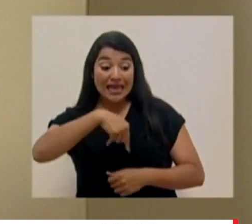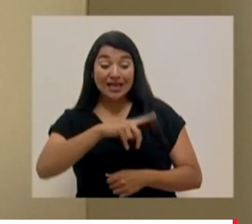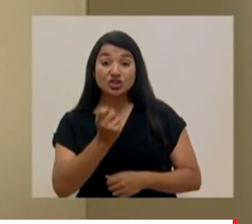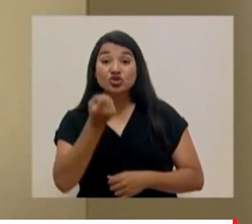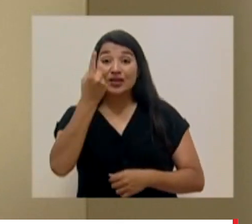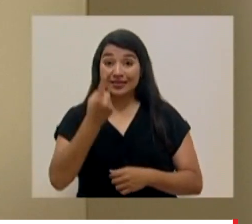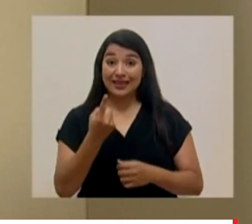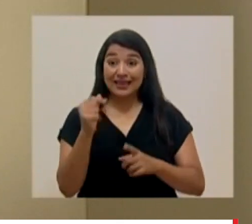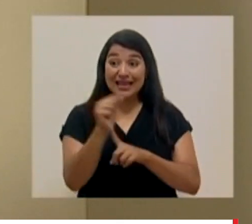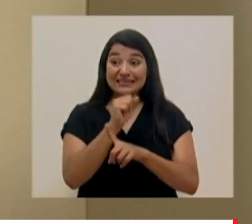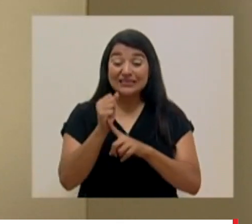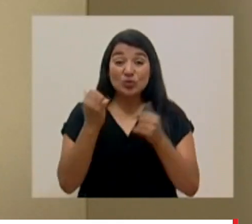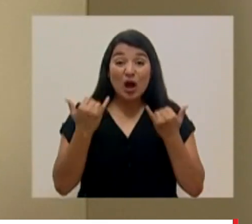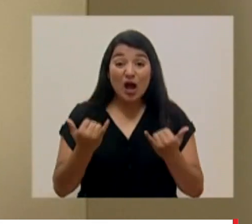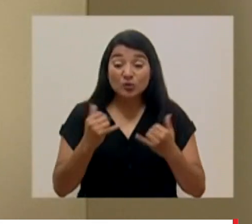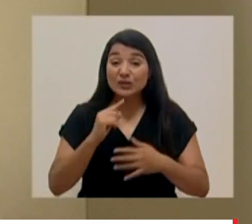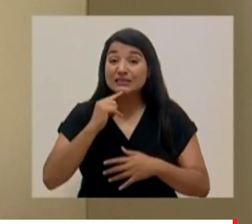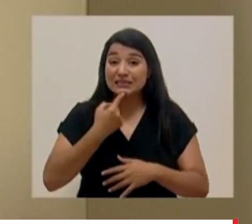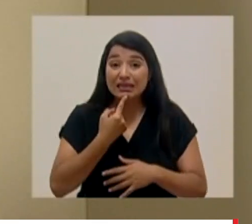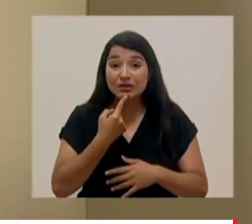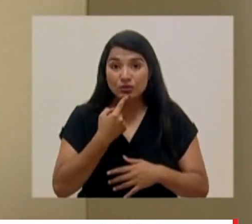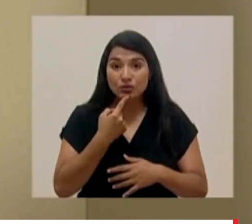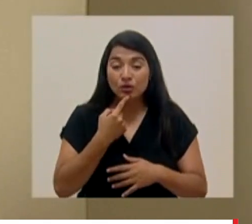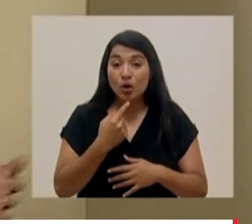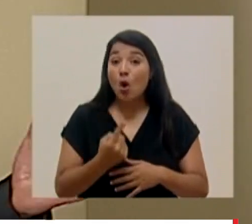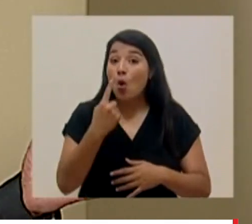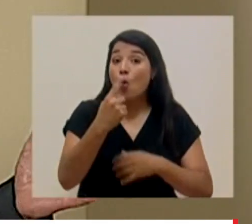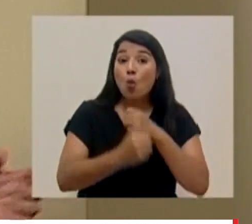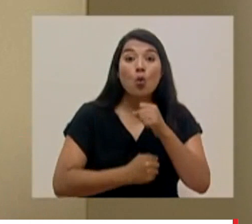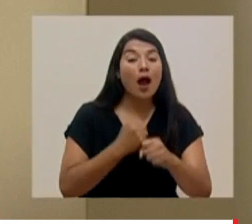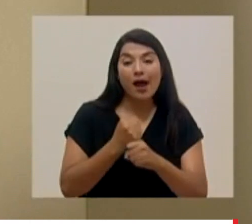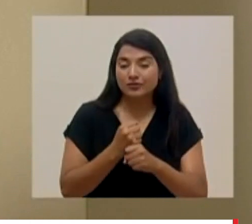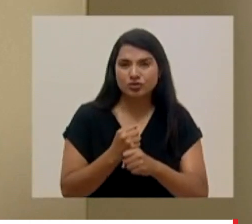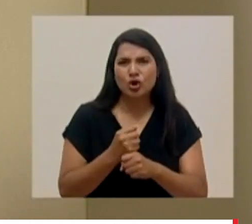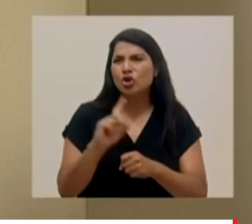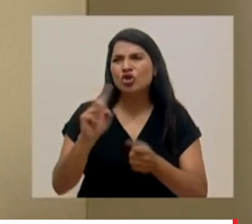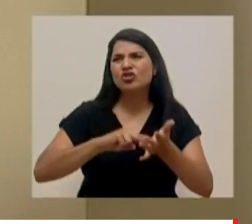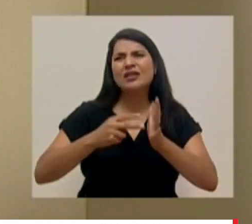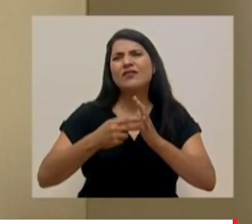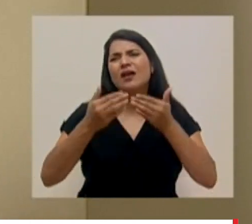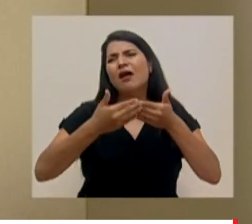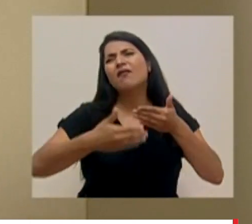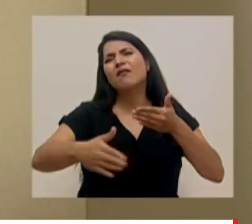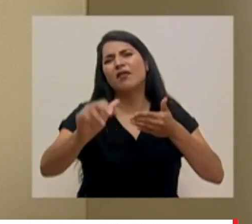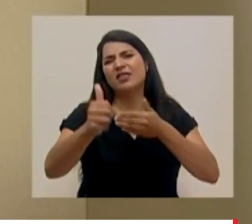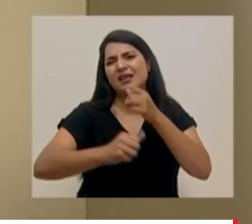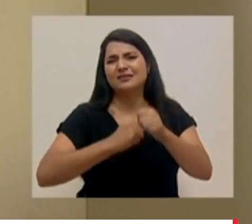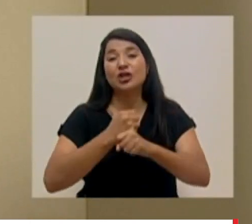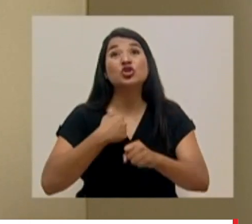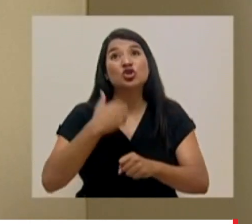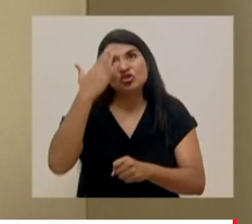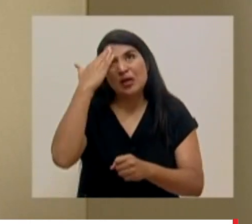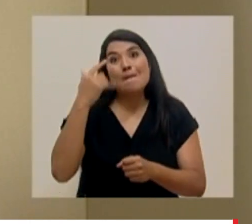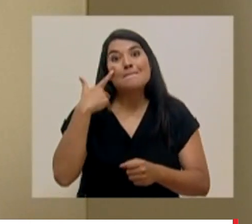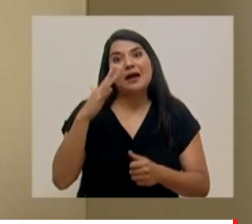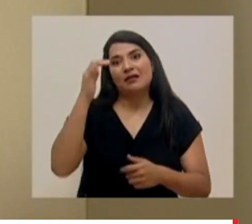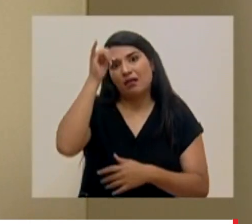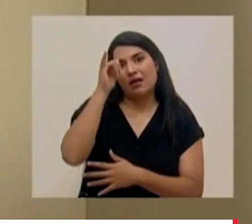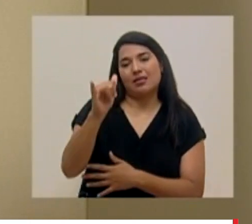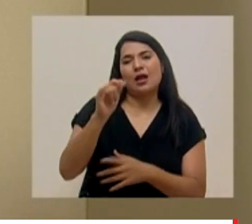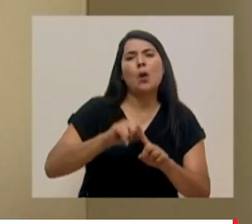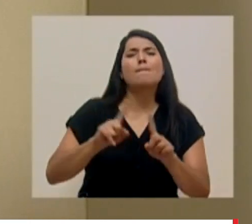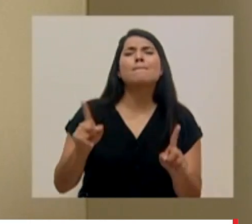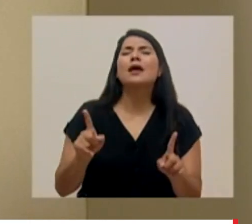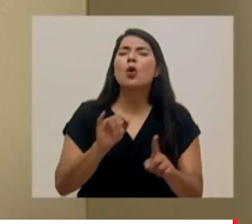la gravedad de este asunto y que es un año, no es que vamos a vivir una década en esto, es un año, y yo sé que se hace a veces eterno, pero que